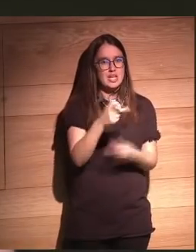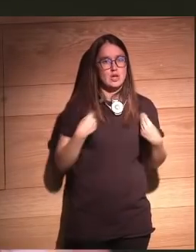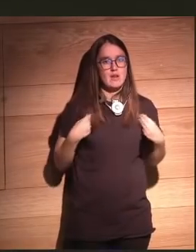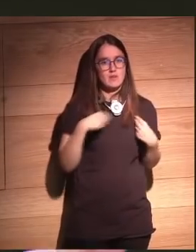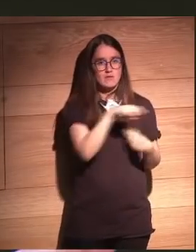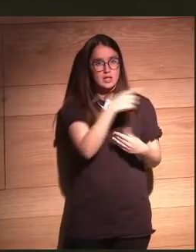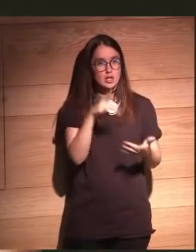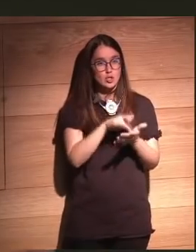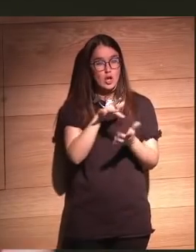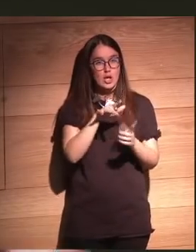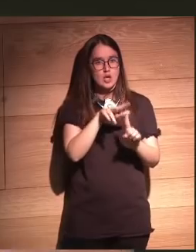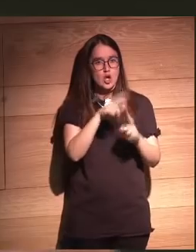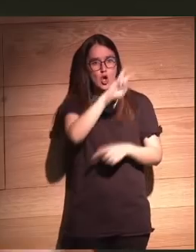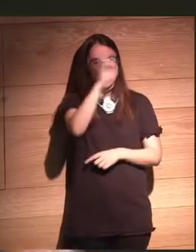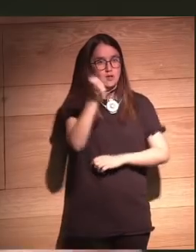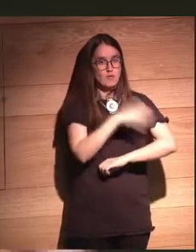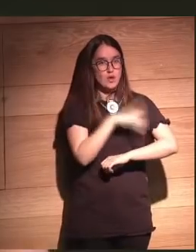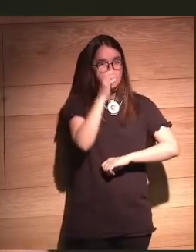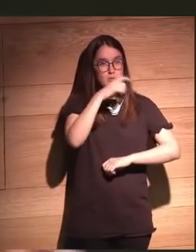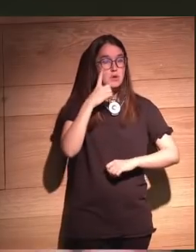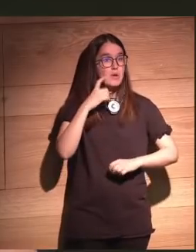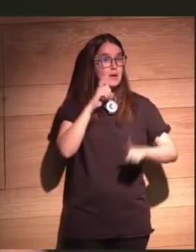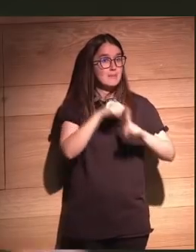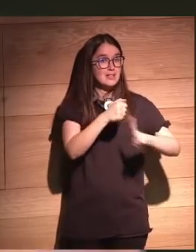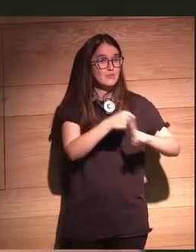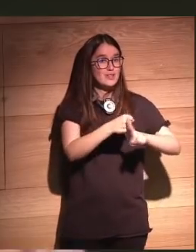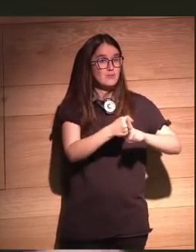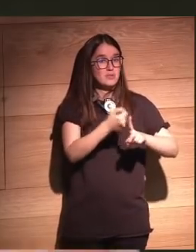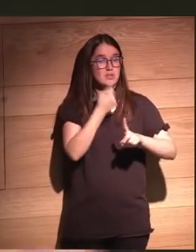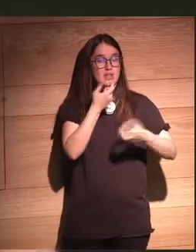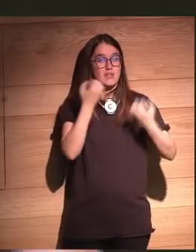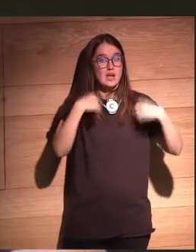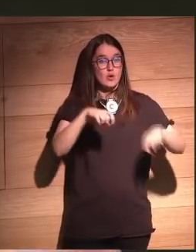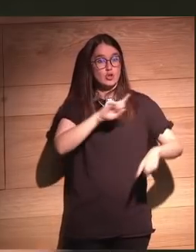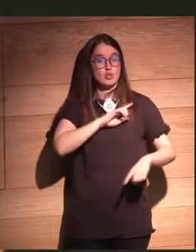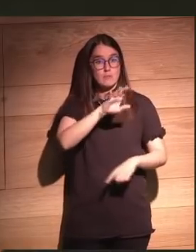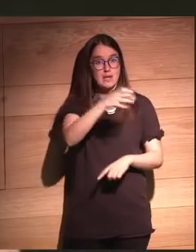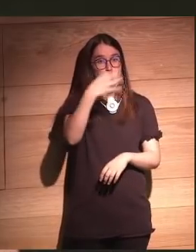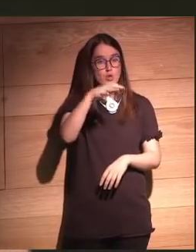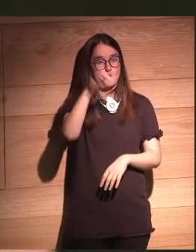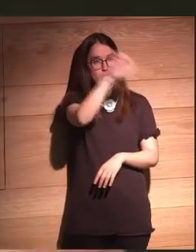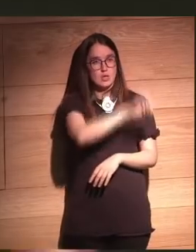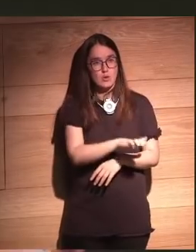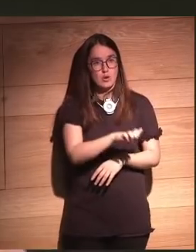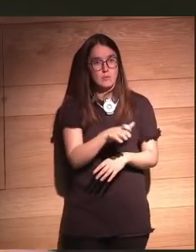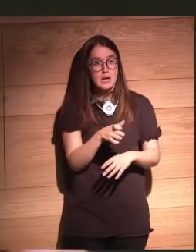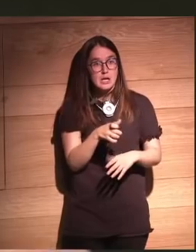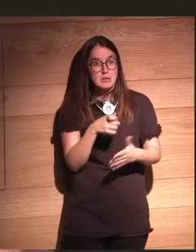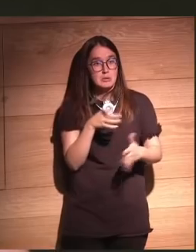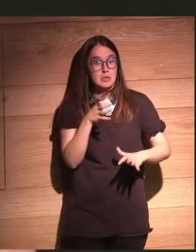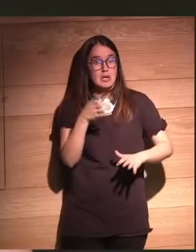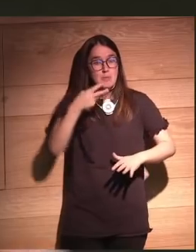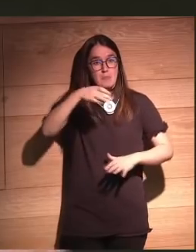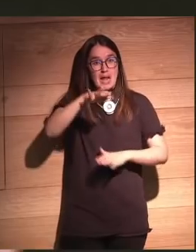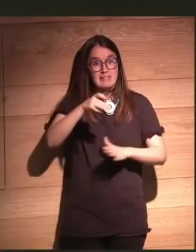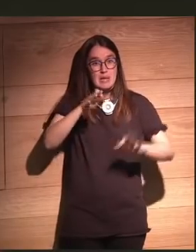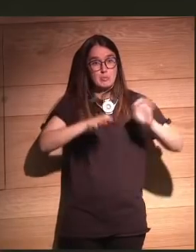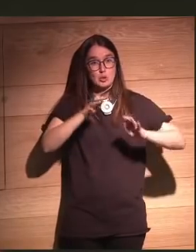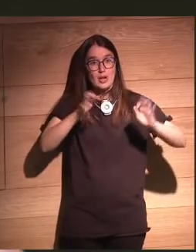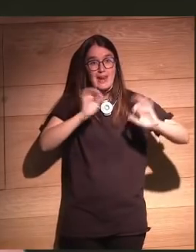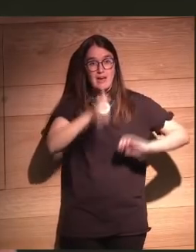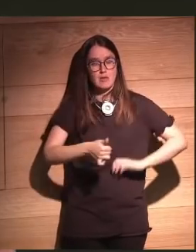se ha encontrado con otro panorama, con fondos buitres y la banca presionando y diciendo, aunque seamos el único país de Europa que no damos la dación en pago junto con Malta, no la vamos a hacer,